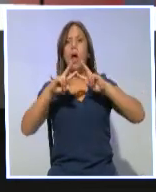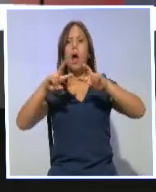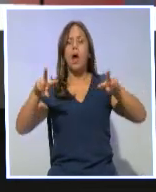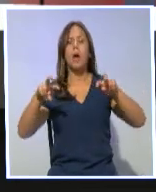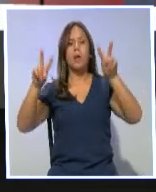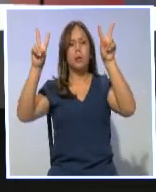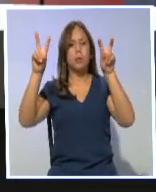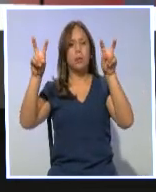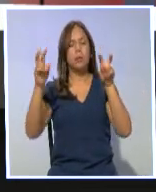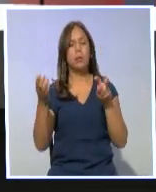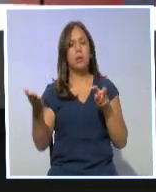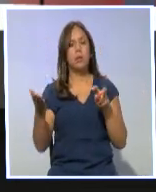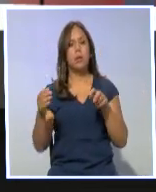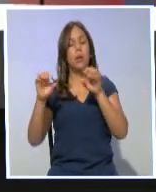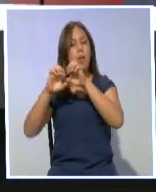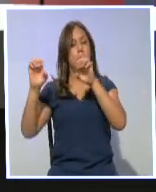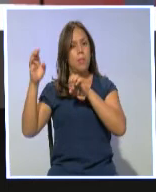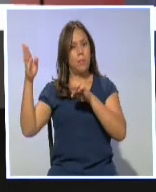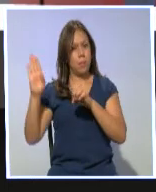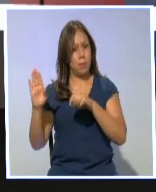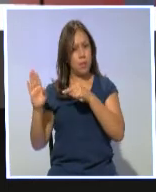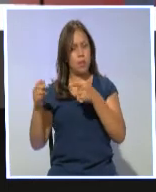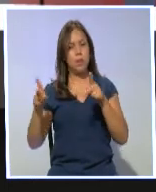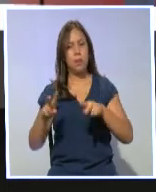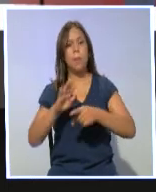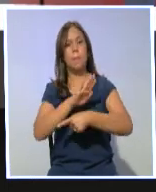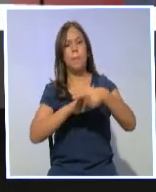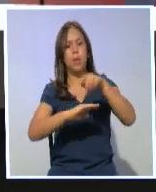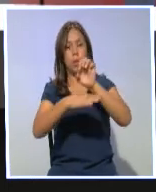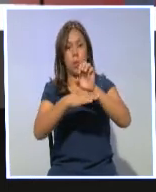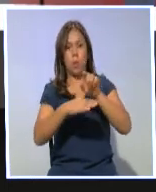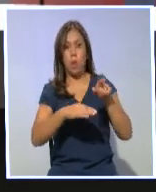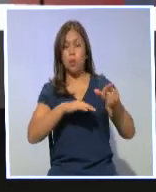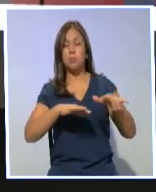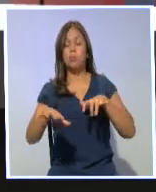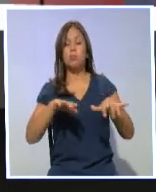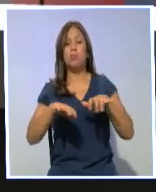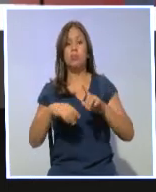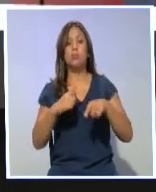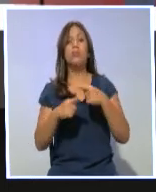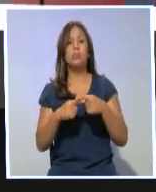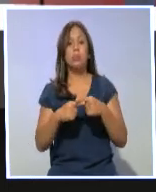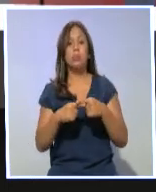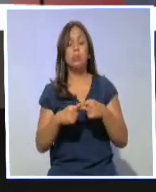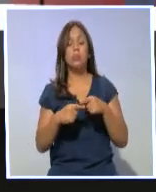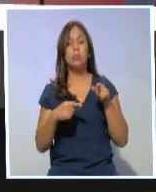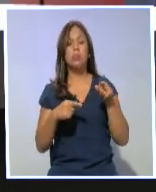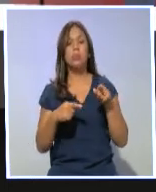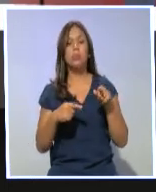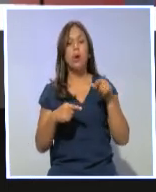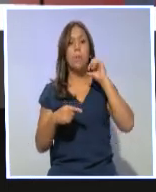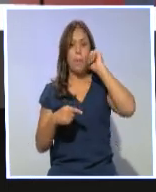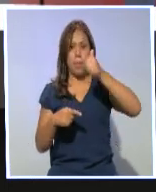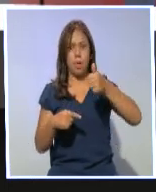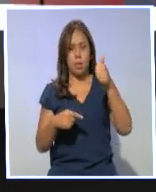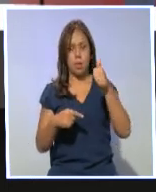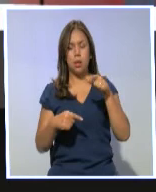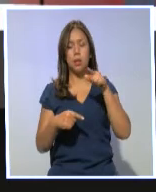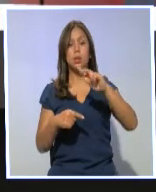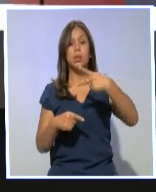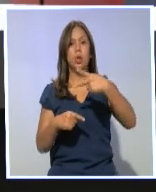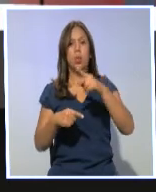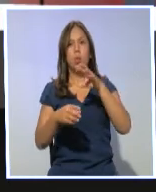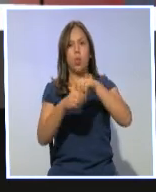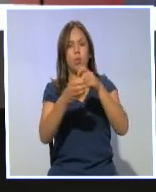casos relacionados a Odebrecht y Petroecuador. Esta actividad está previsto que se cumpla en el Salón de los Expresidentes, segundo piso